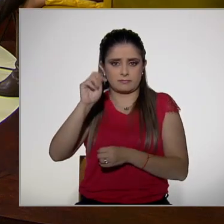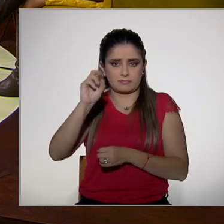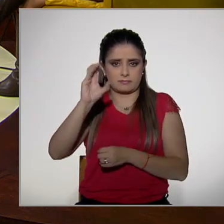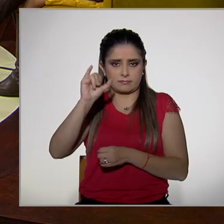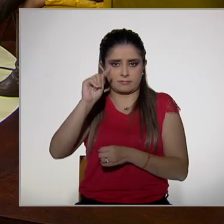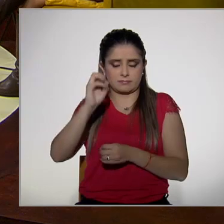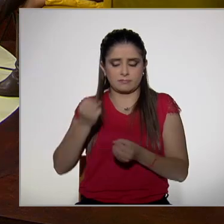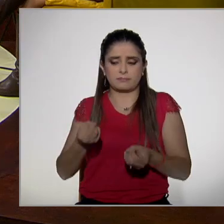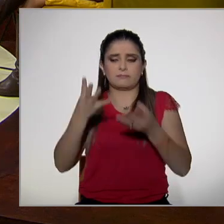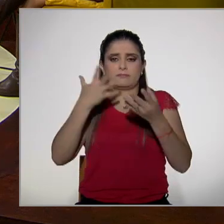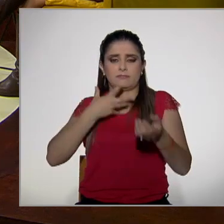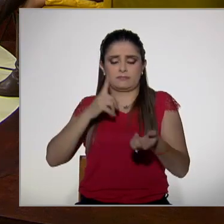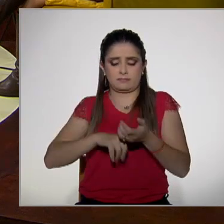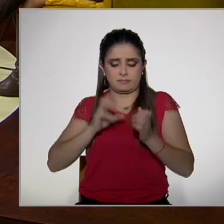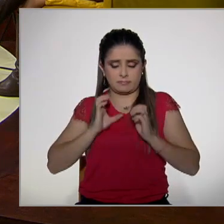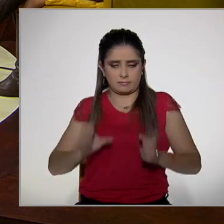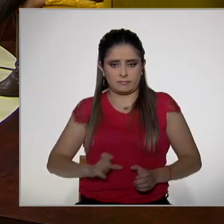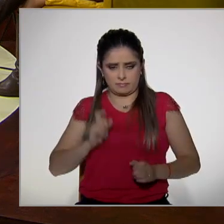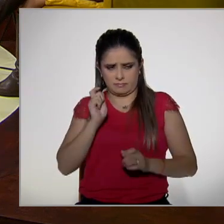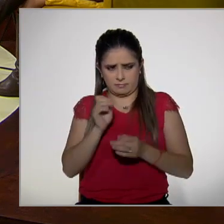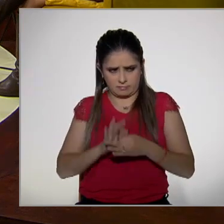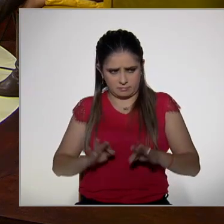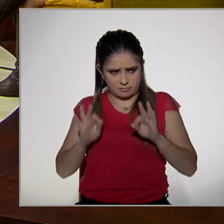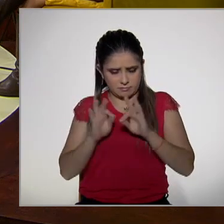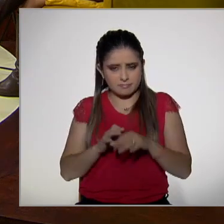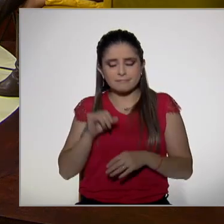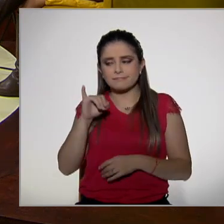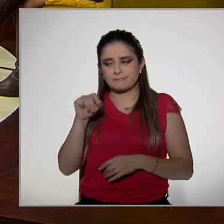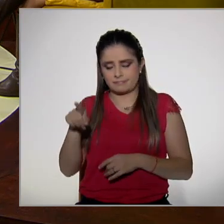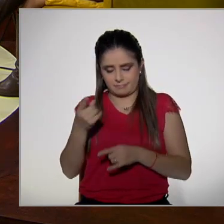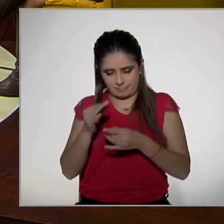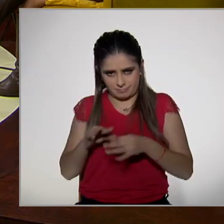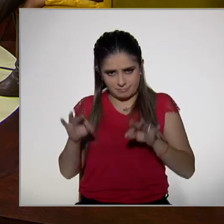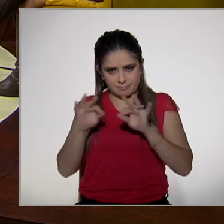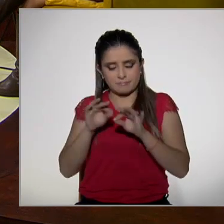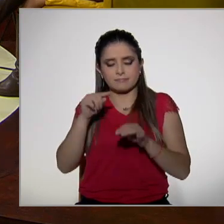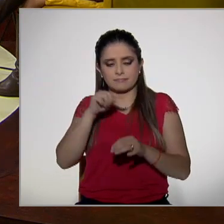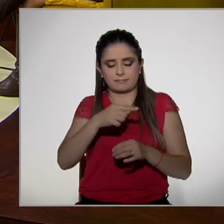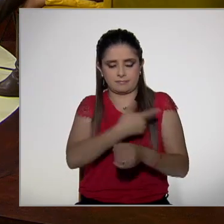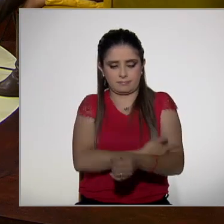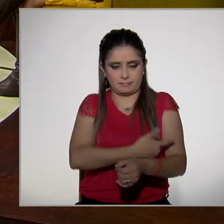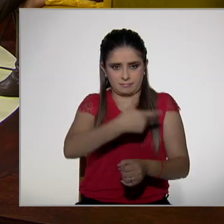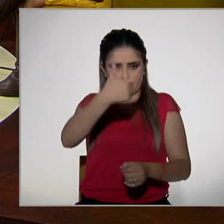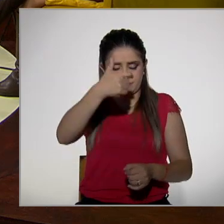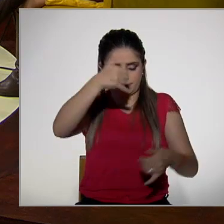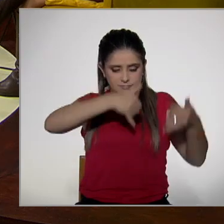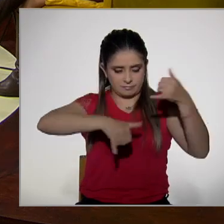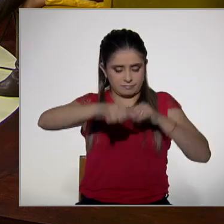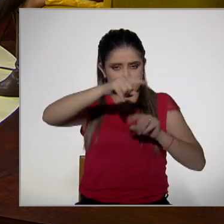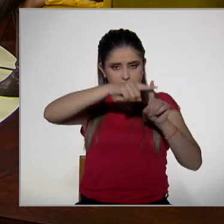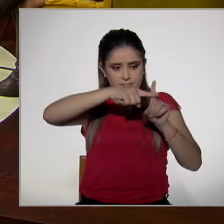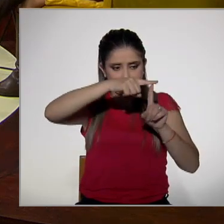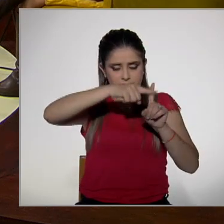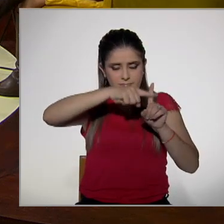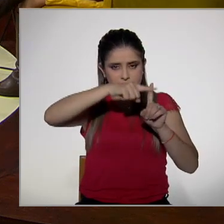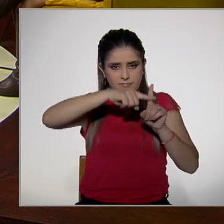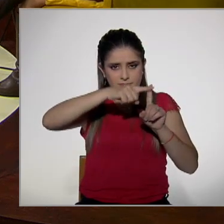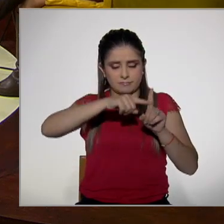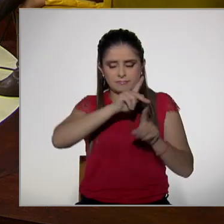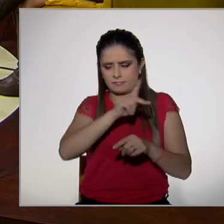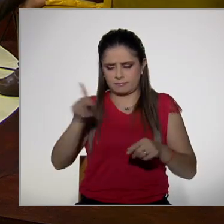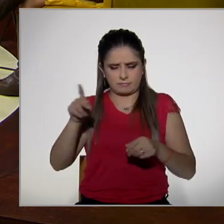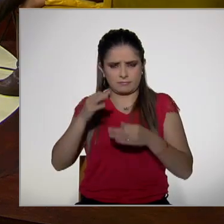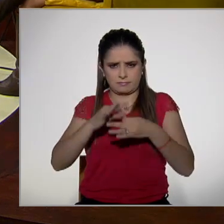fíjate porque es un es un parámetro de la biometría hemática bueno todos los parámetros son importantes pero